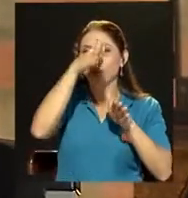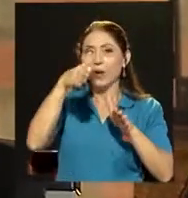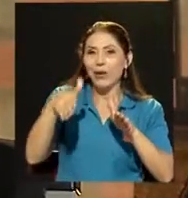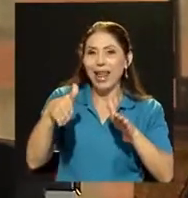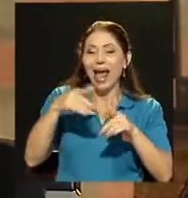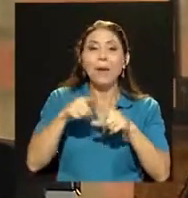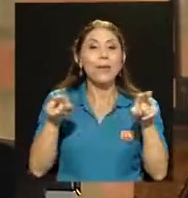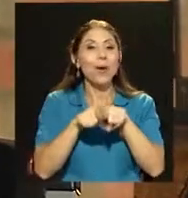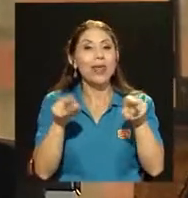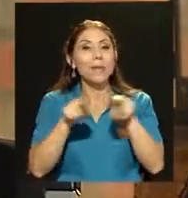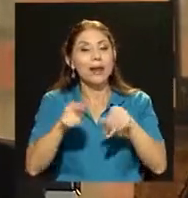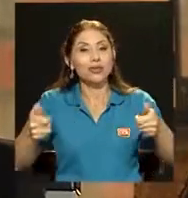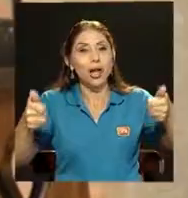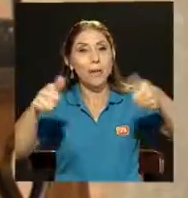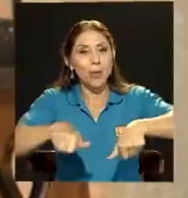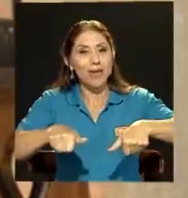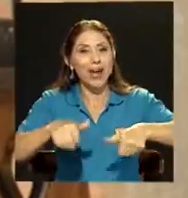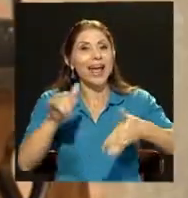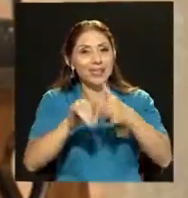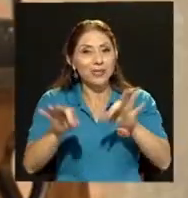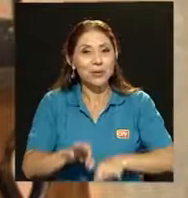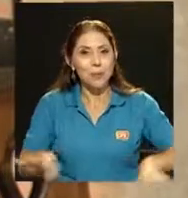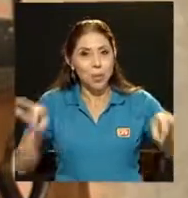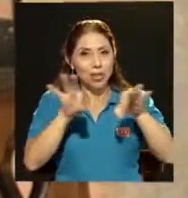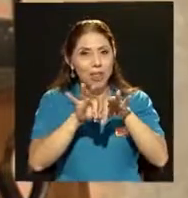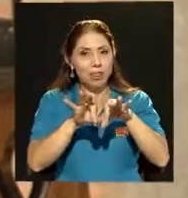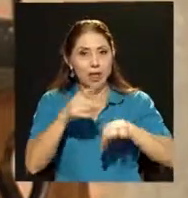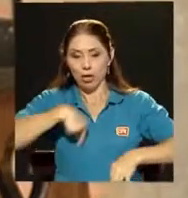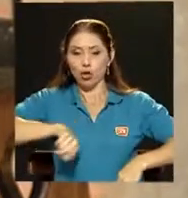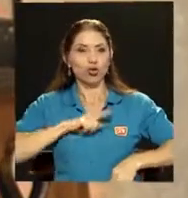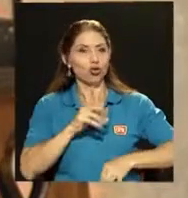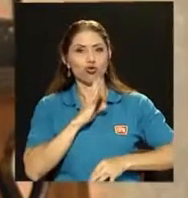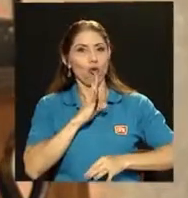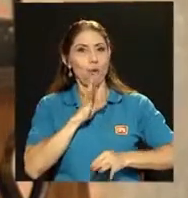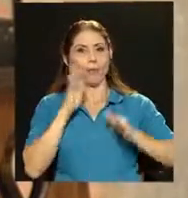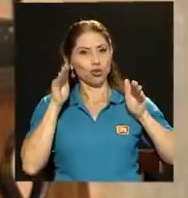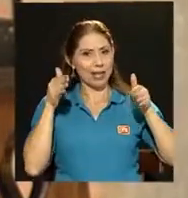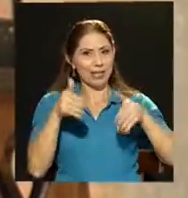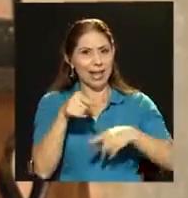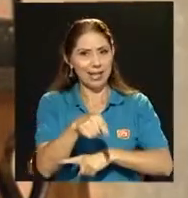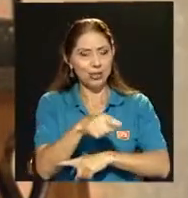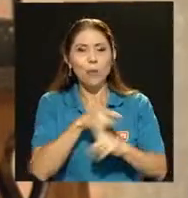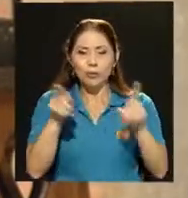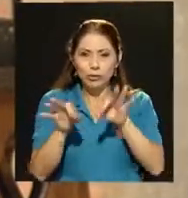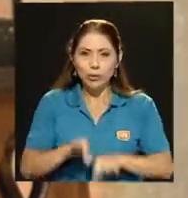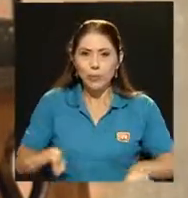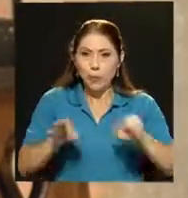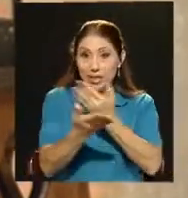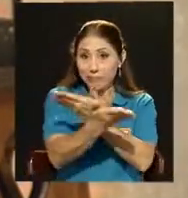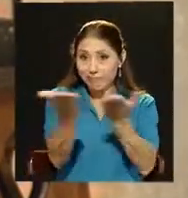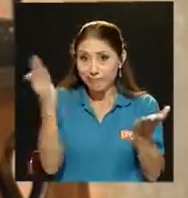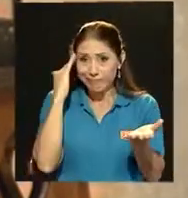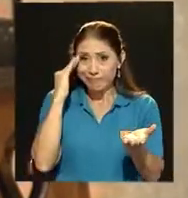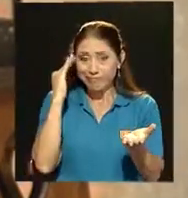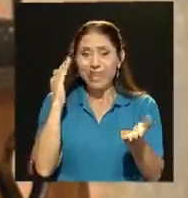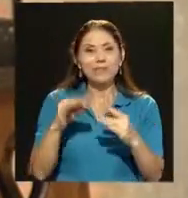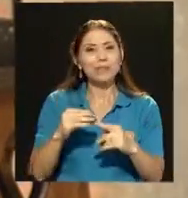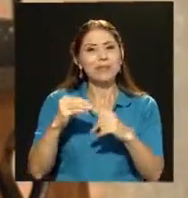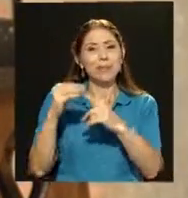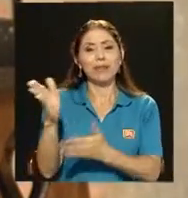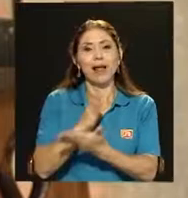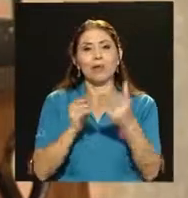importante. No nos vamos a centrar en eso, pero me parece que es importante que las amigas y amigos, y sobre todo algunos más jóvenes que tal vez no han